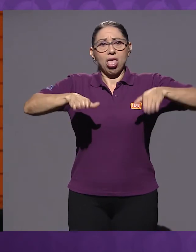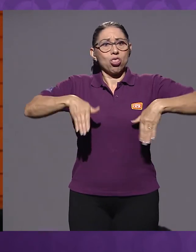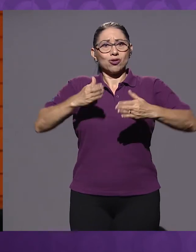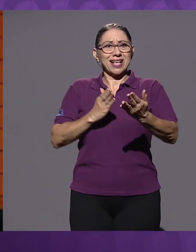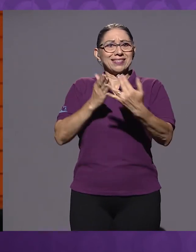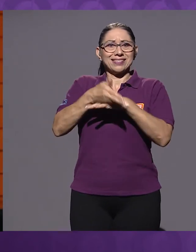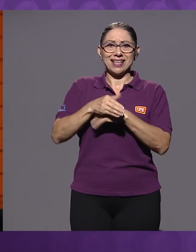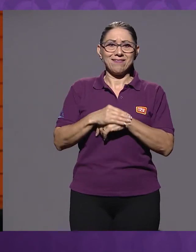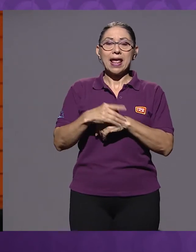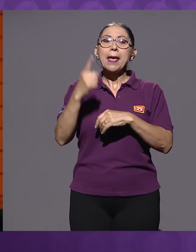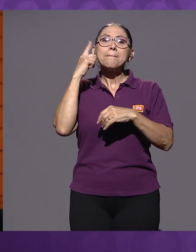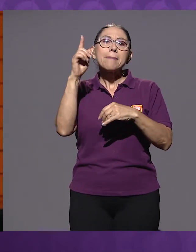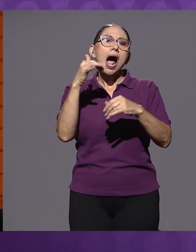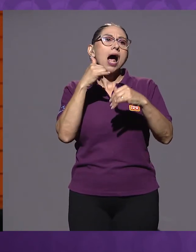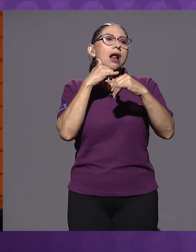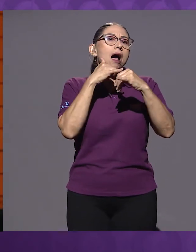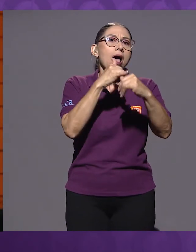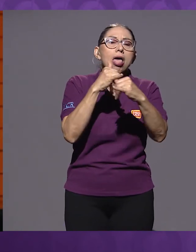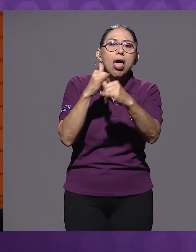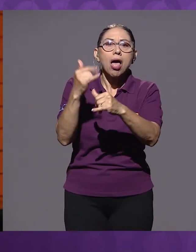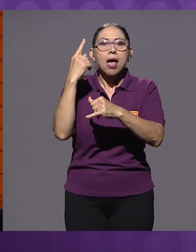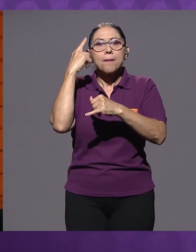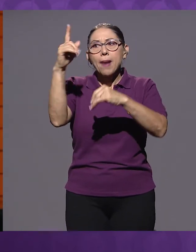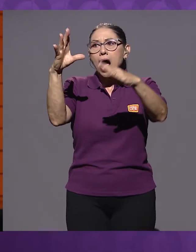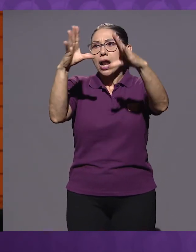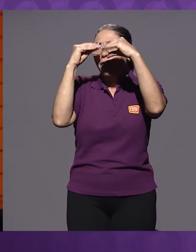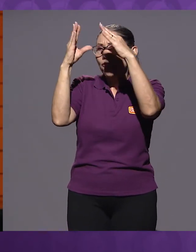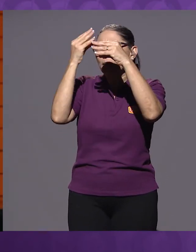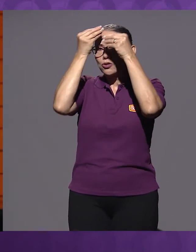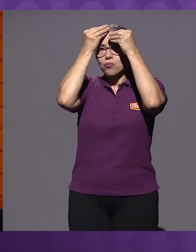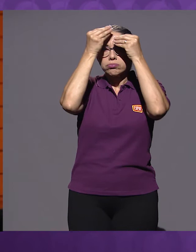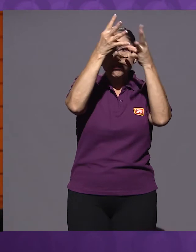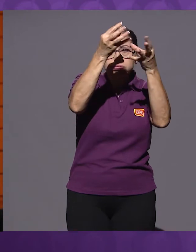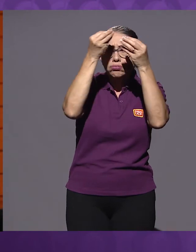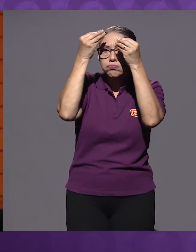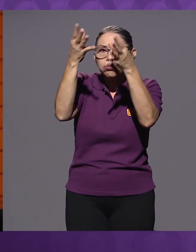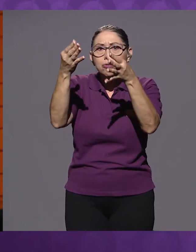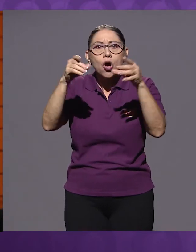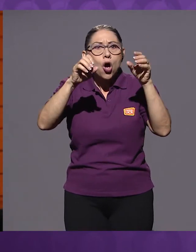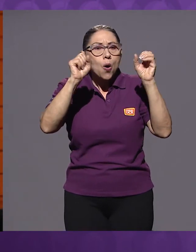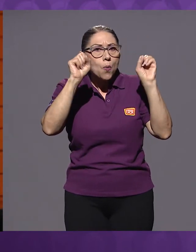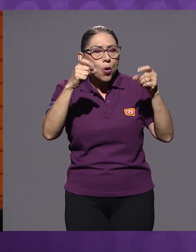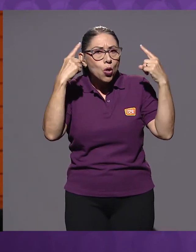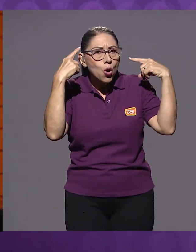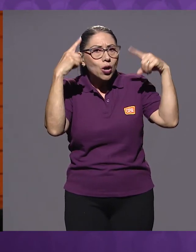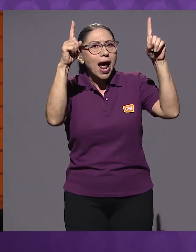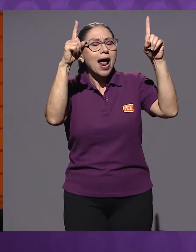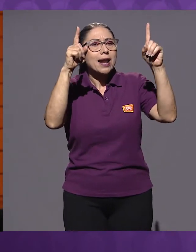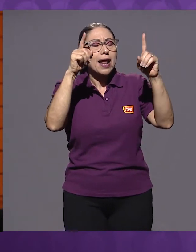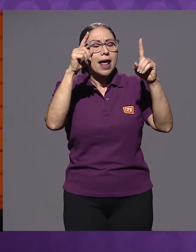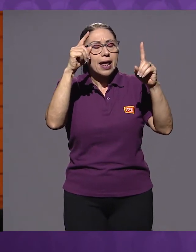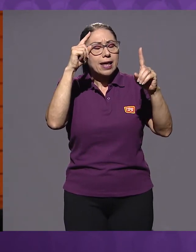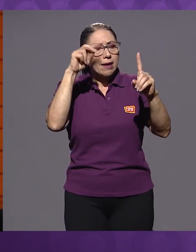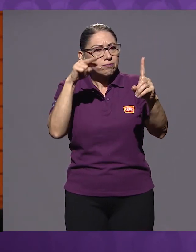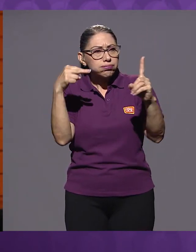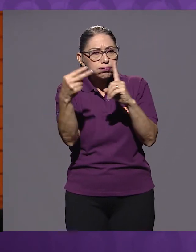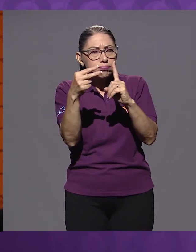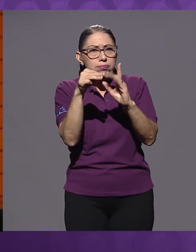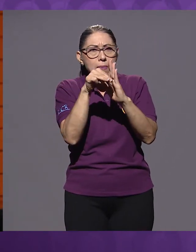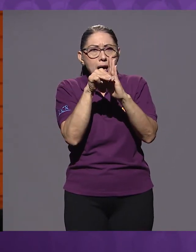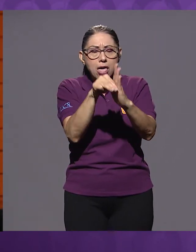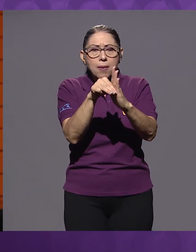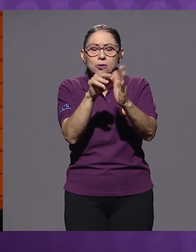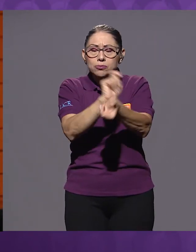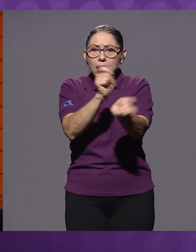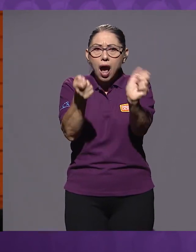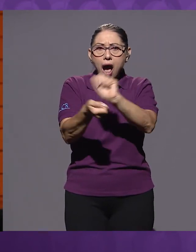esas denuncias, para difundir la información, cambiando paradigmas, derivando mitos